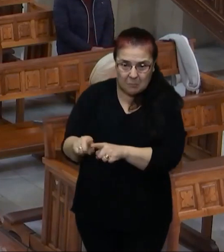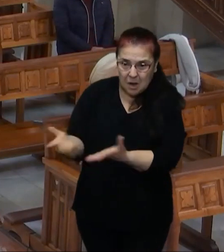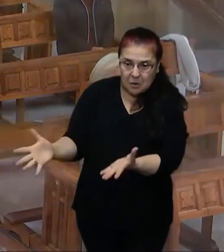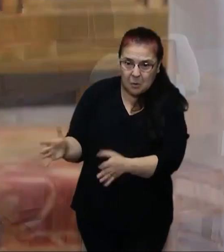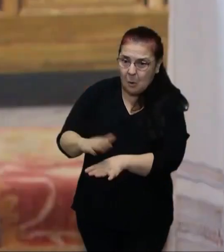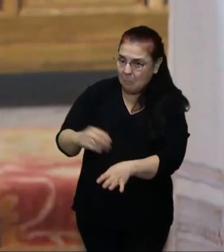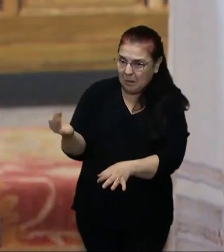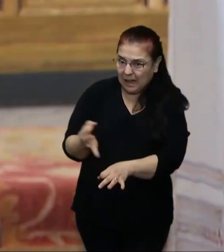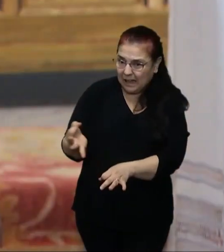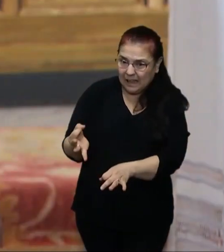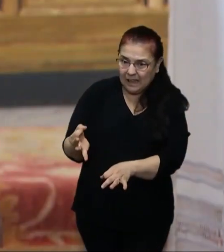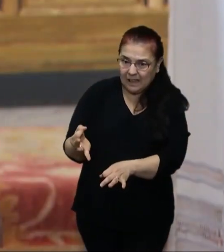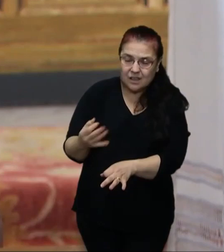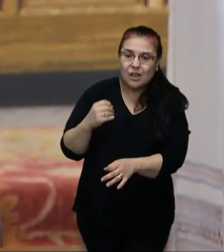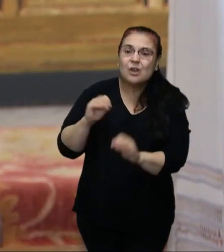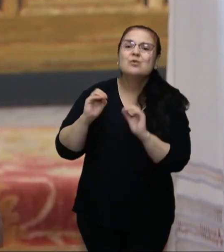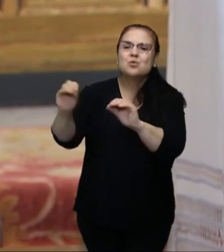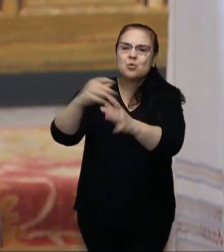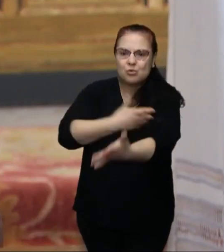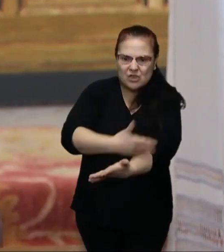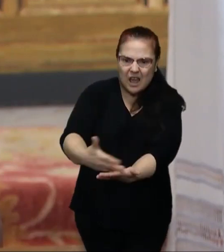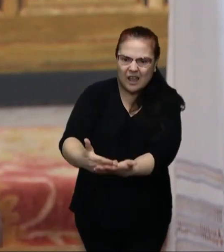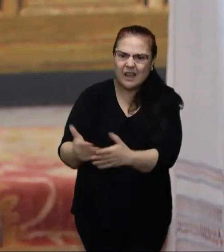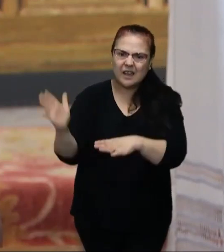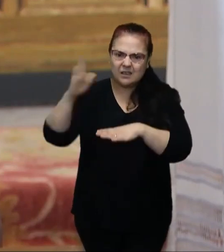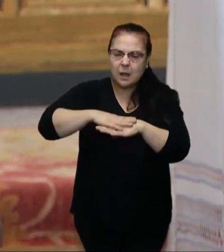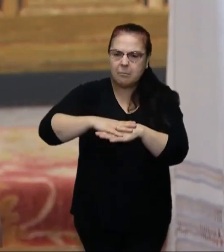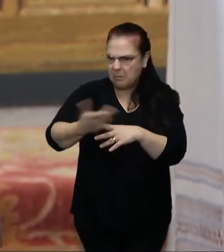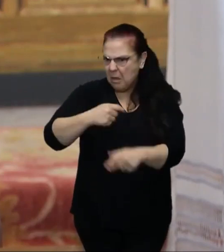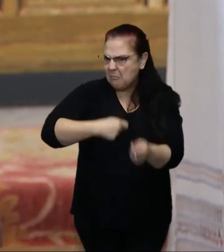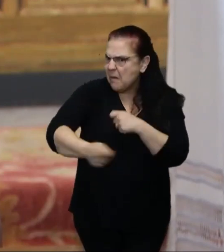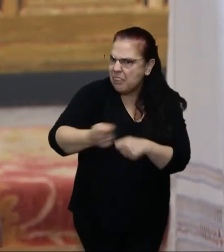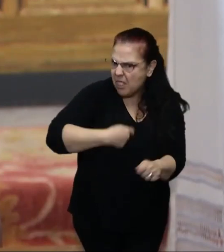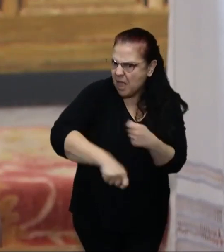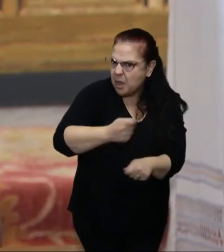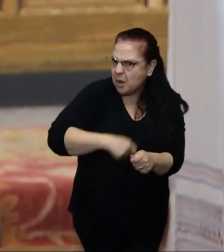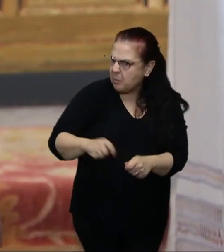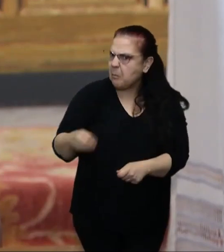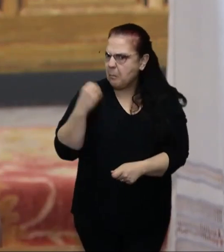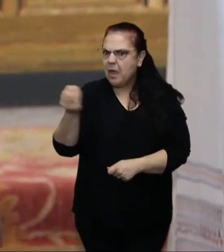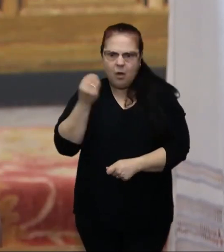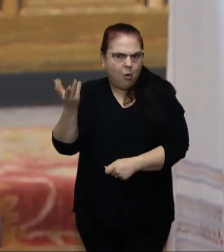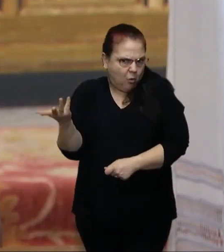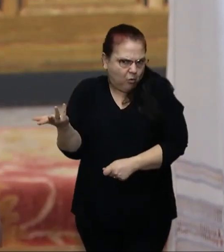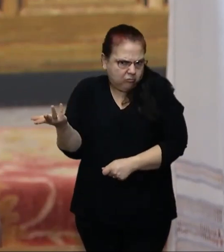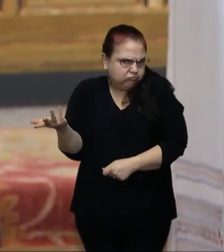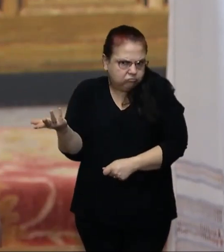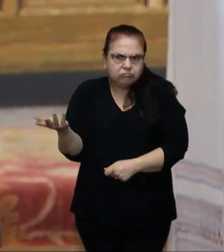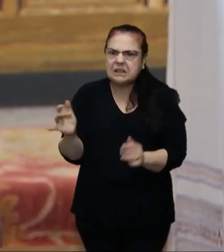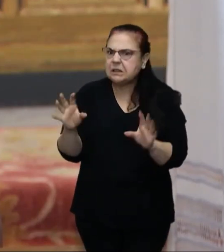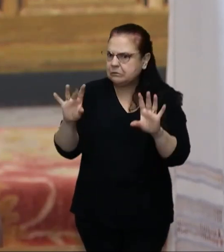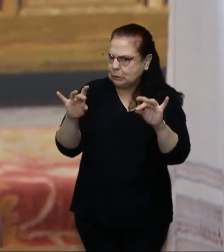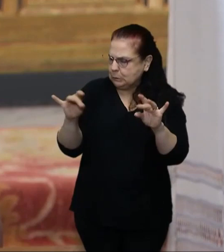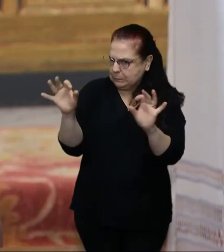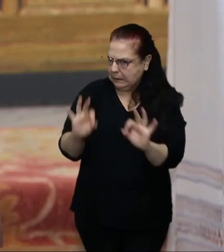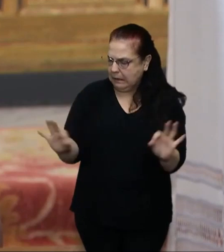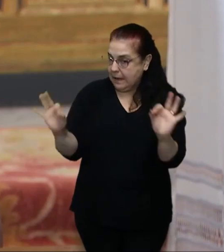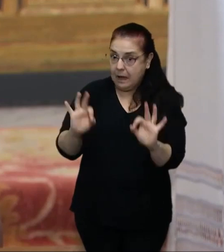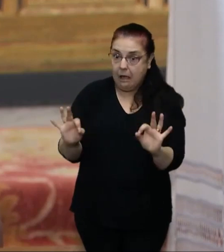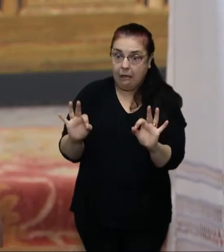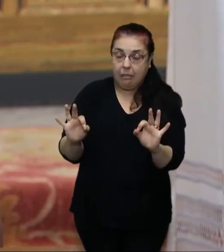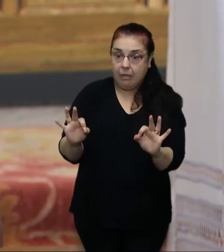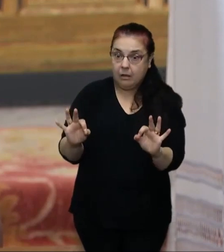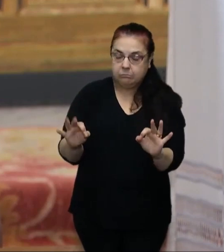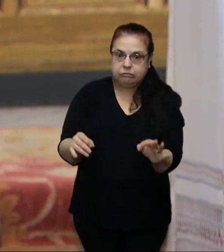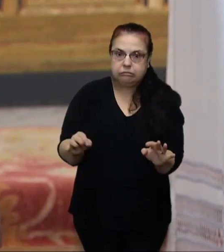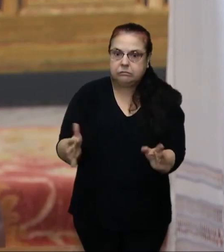tapar su sangre? Vamos a venderlo a los ismaelitas y no pongamos nuestras manos en él, que al fin